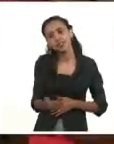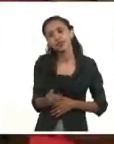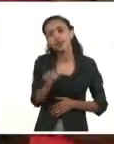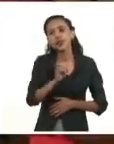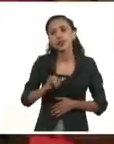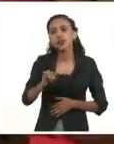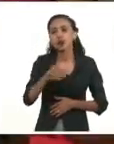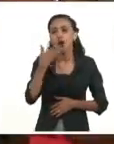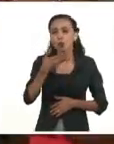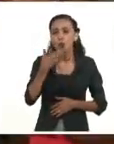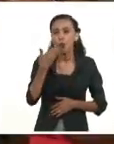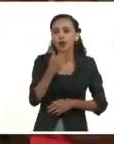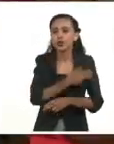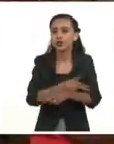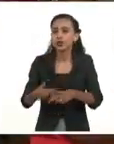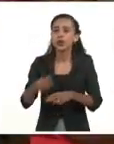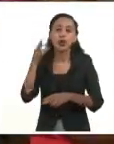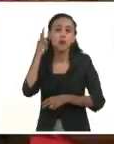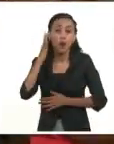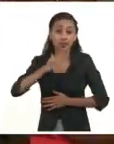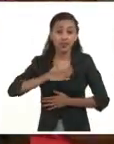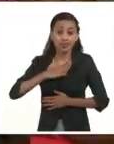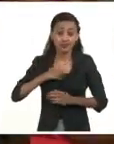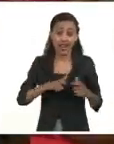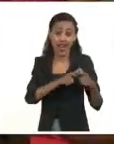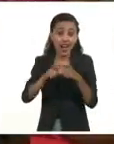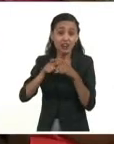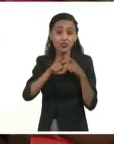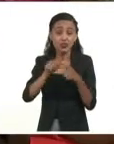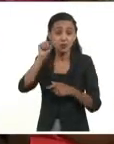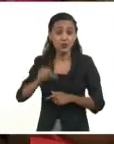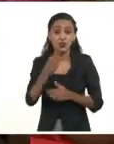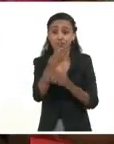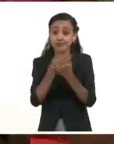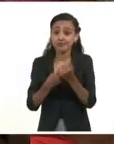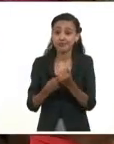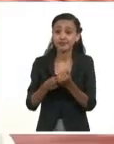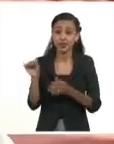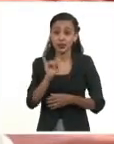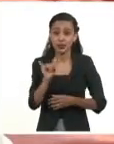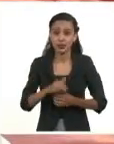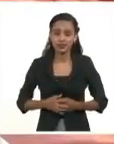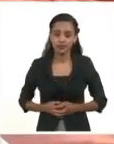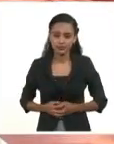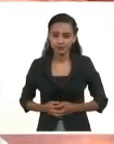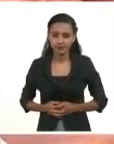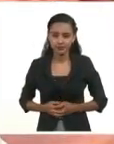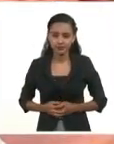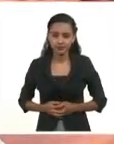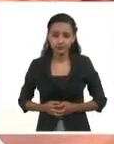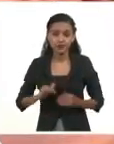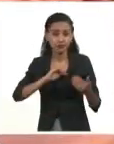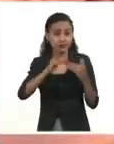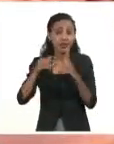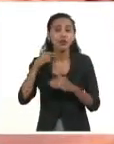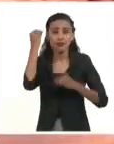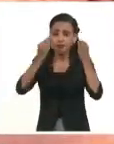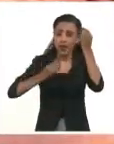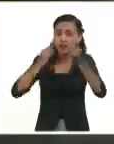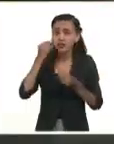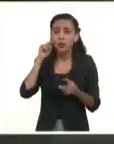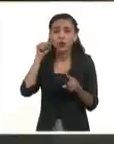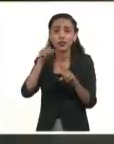vivencias de las mujeres que pertenecen a las asociaciones de personas con discapacidad en el amplio debate se analizaron los